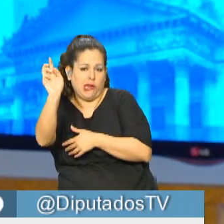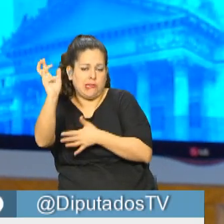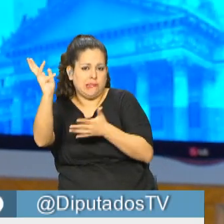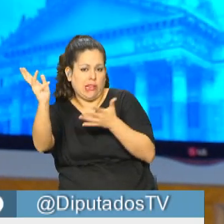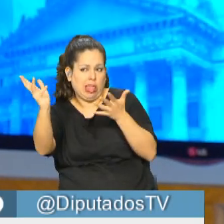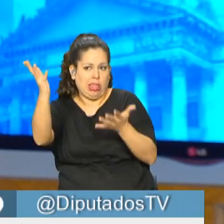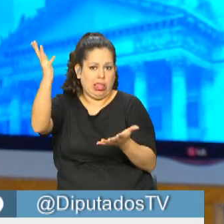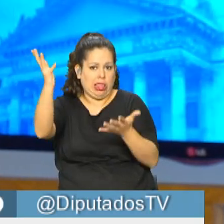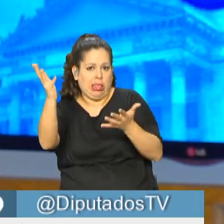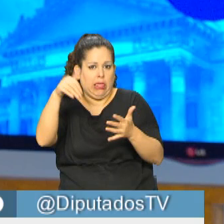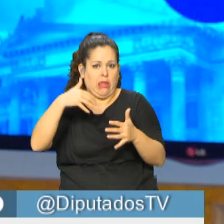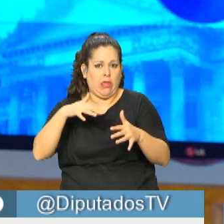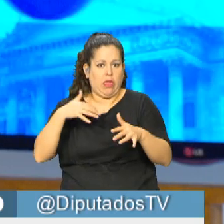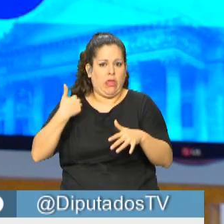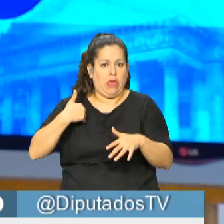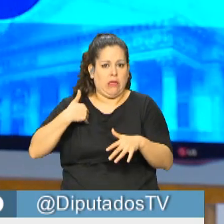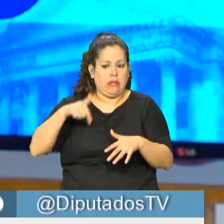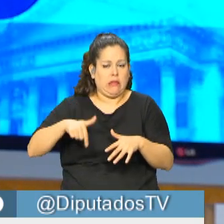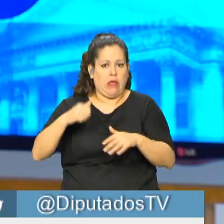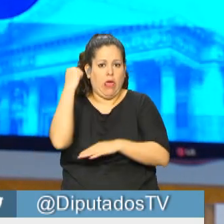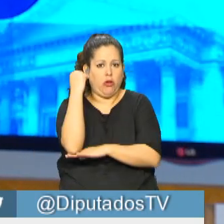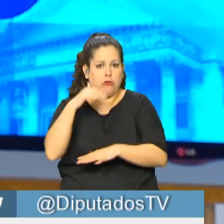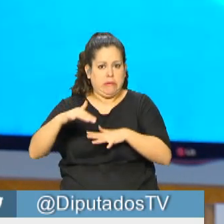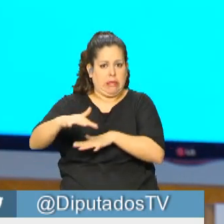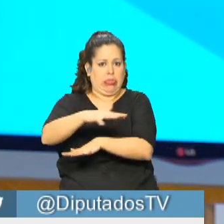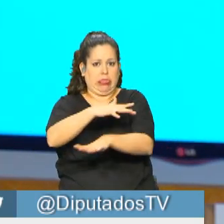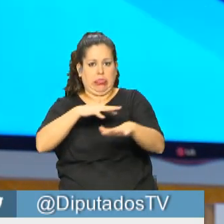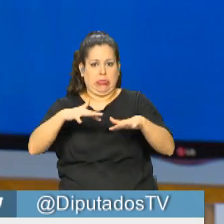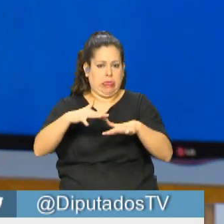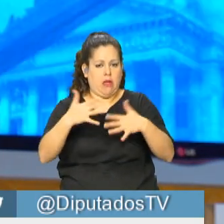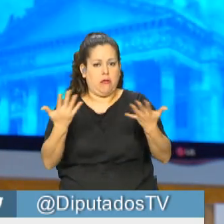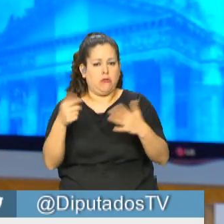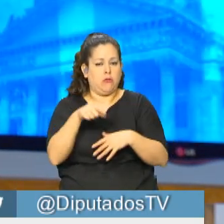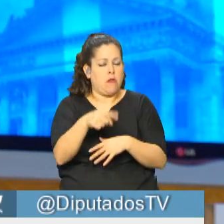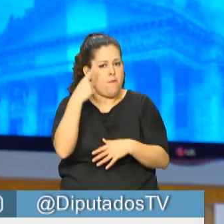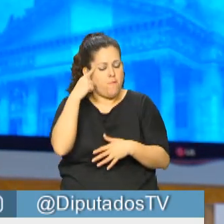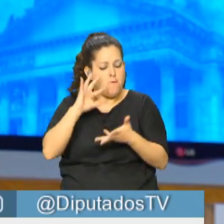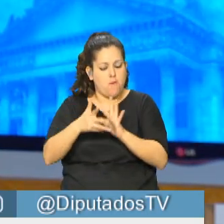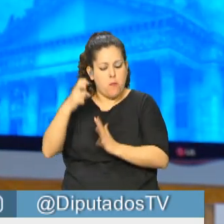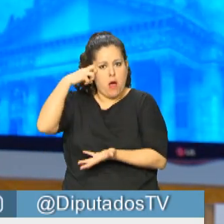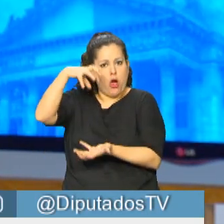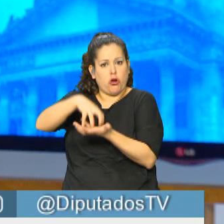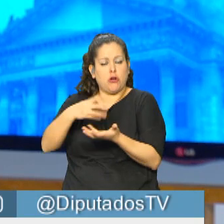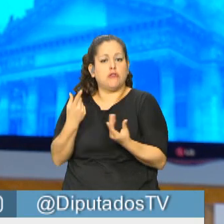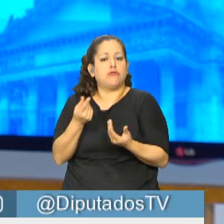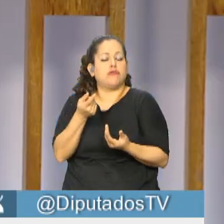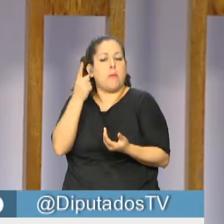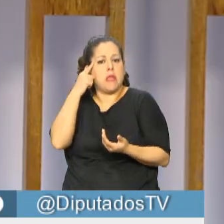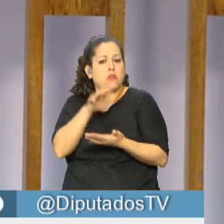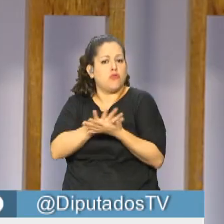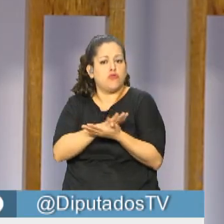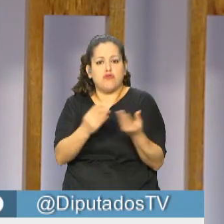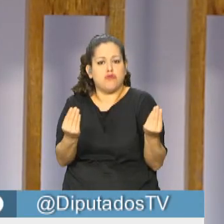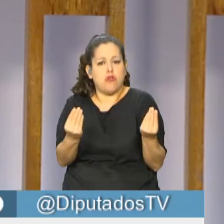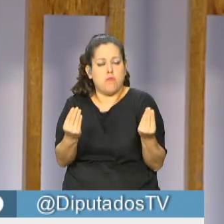economía interna. ¿Cómo se puede pensar entonces en ese contexto el rol del Congreso para esa nueva posibilidad? A mí, a ver, digo, en principio yo creo